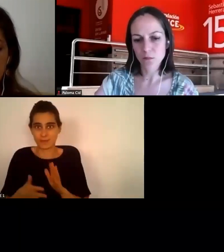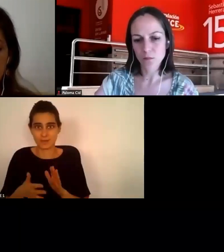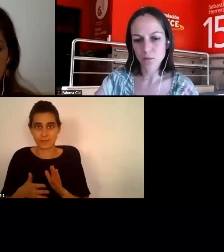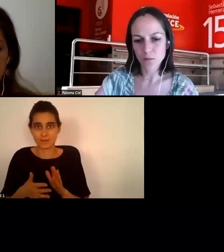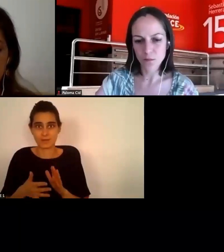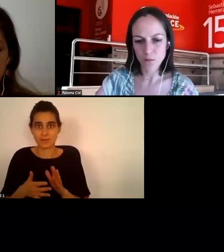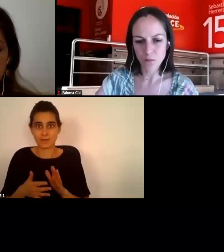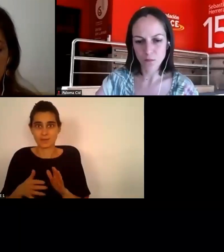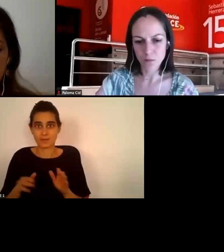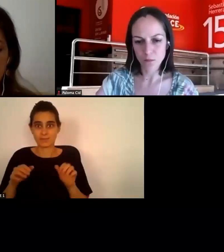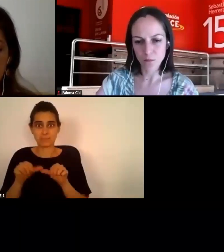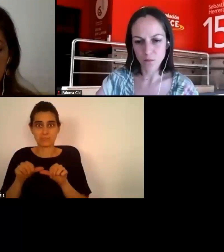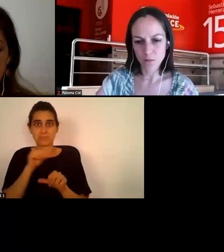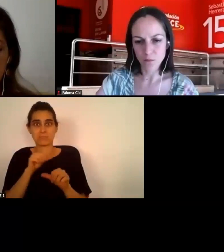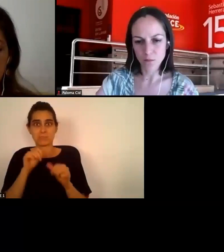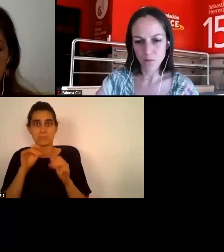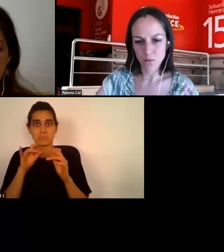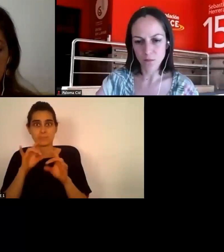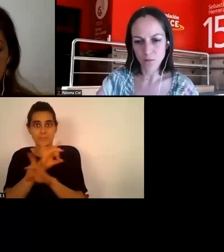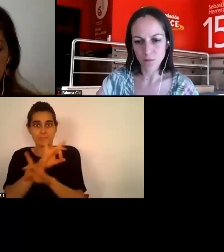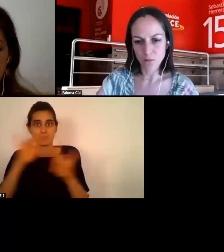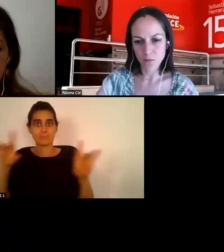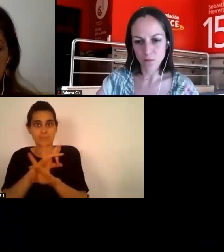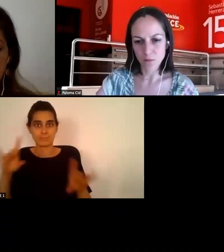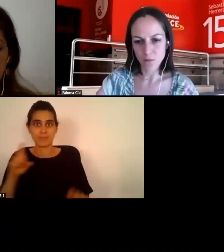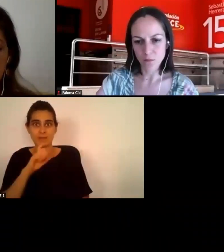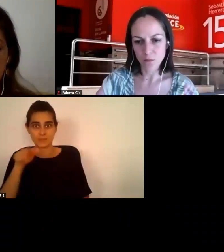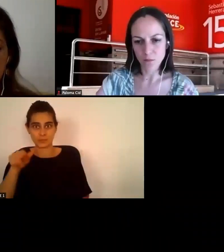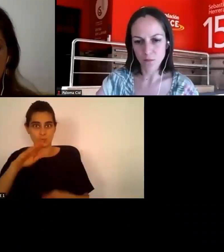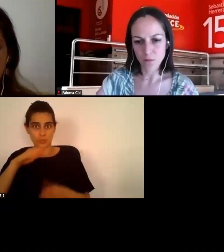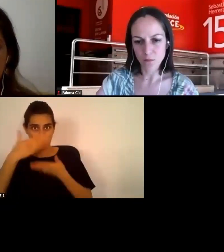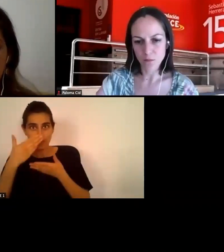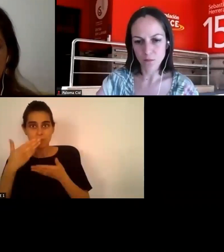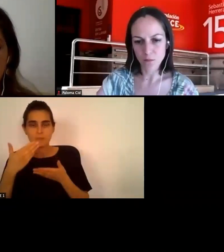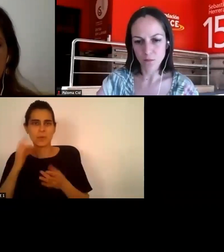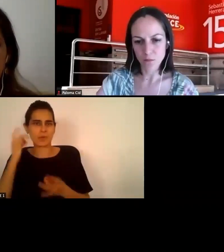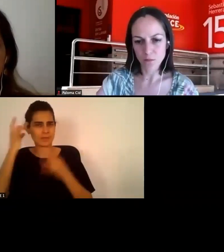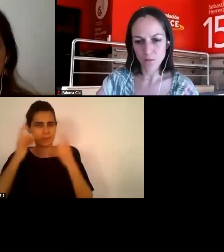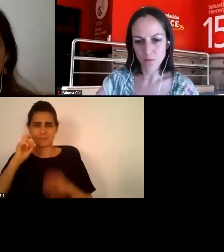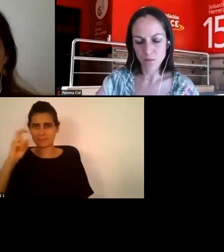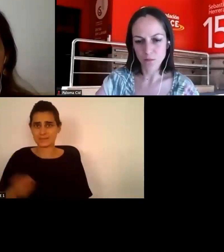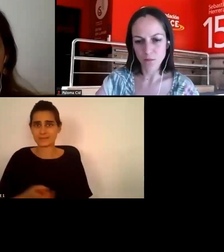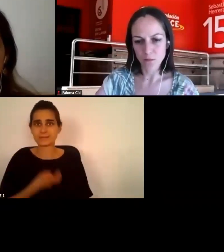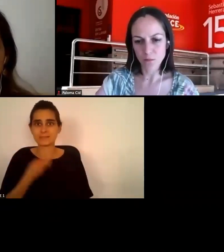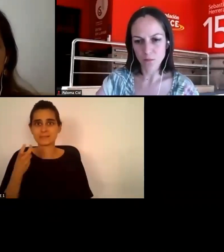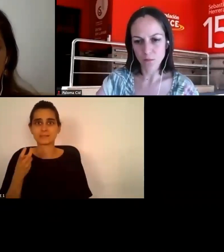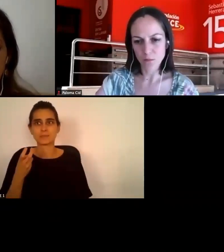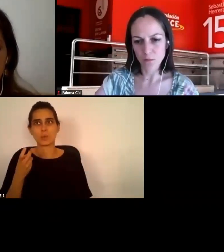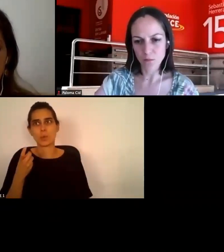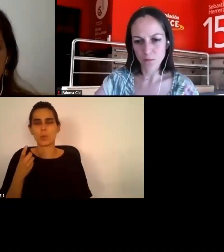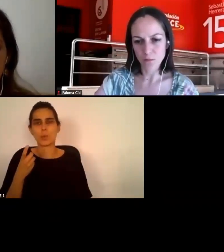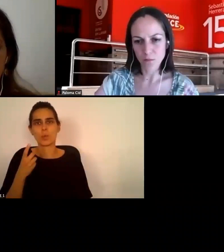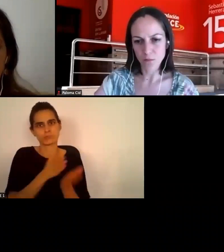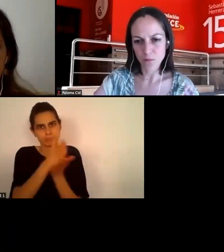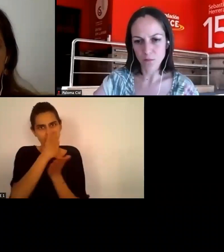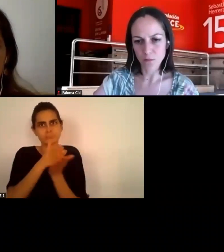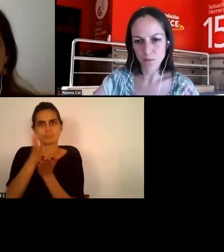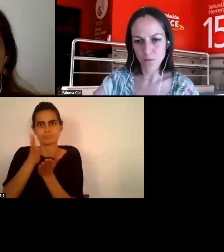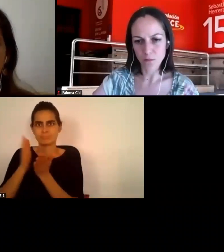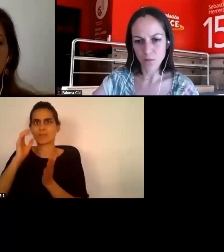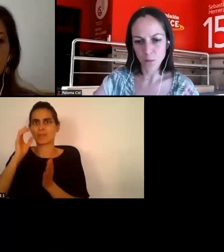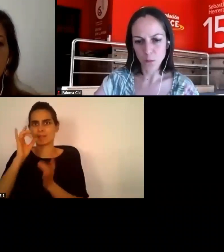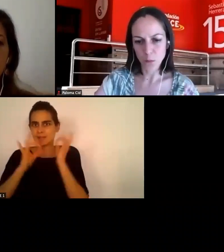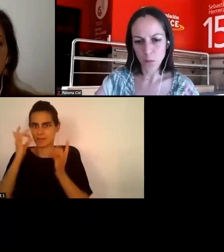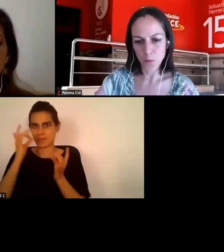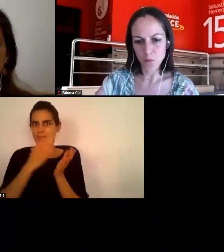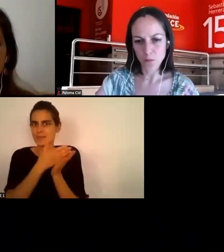de comunicación llegan, pero hay muchas actividades o cuando menos varias líneas de actividad que se